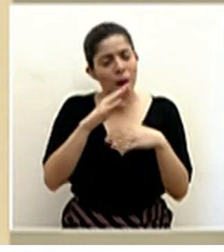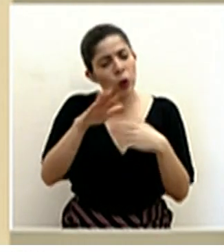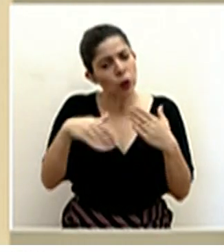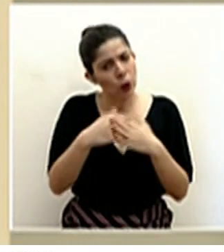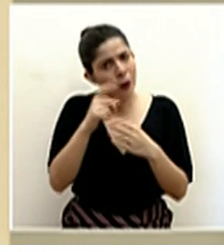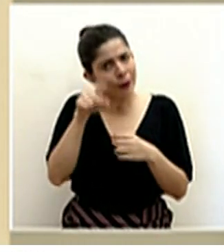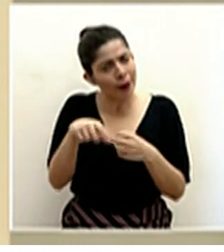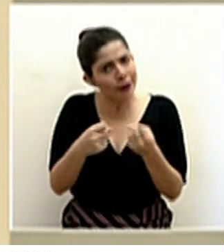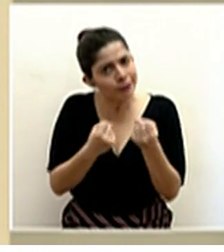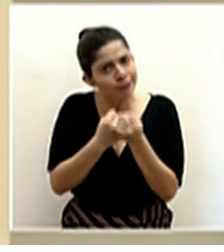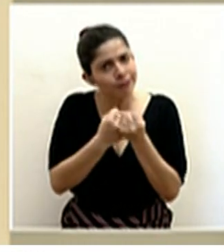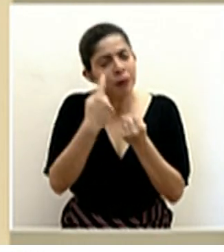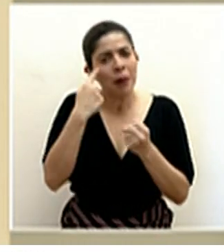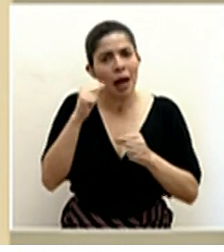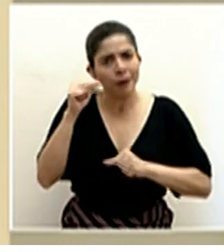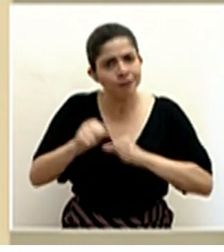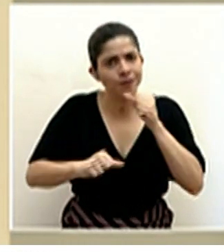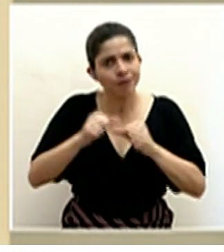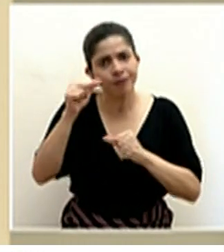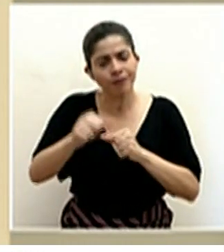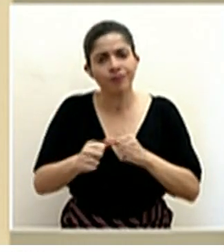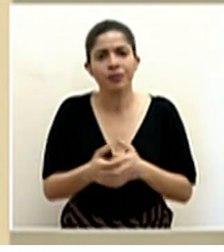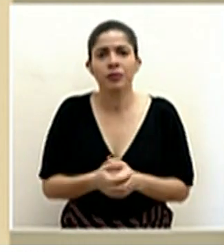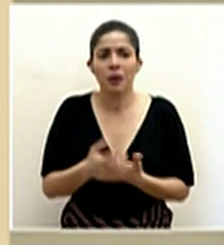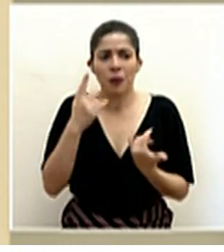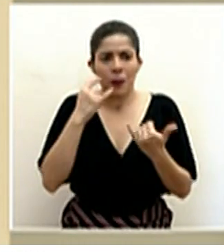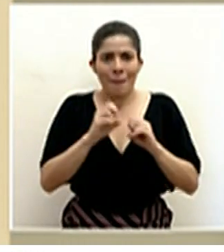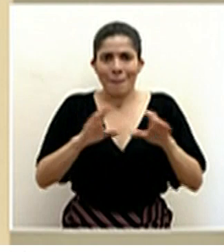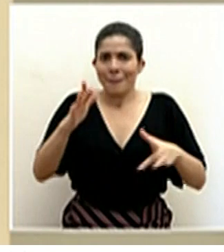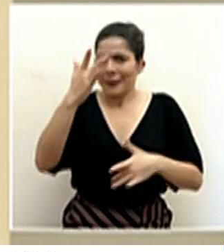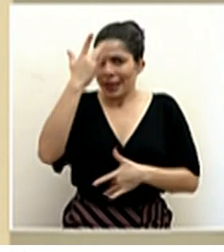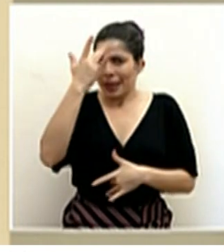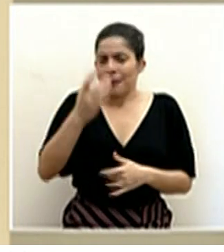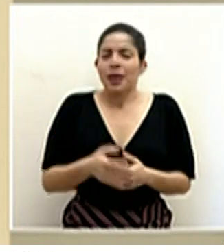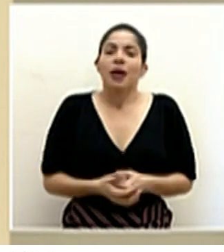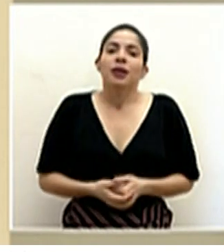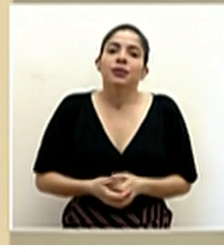parte para poder salir adelante en medio de la pandemia.